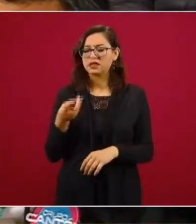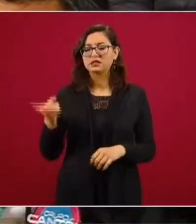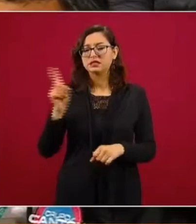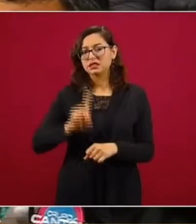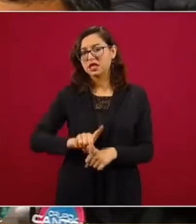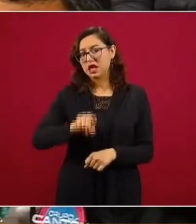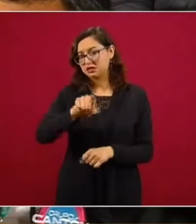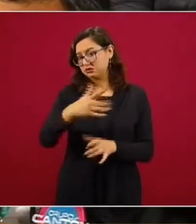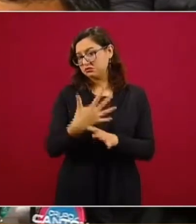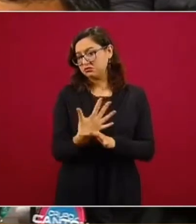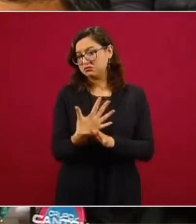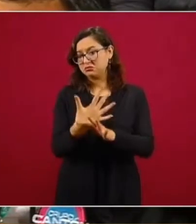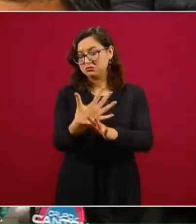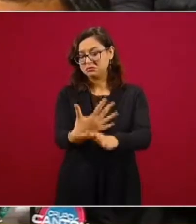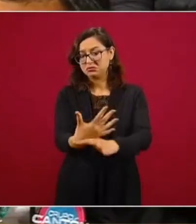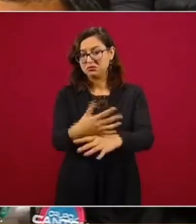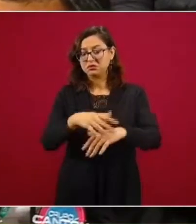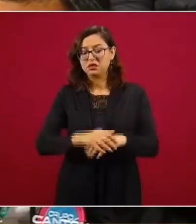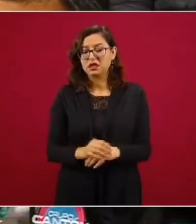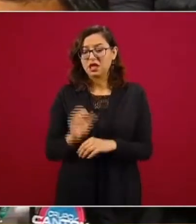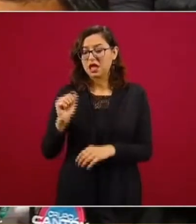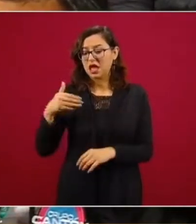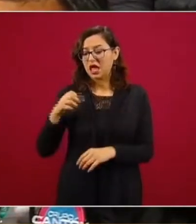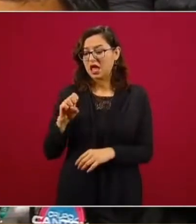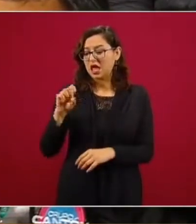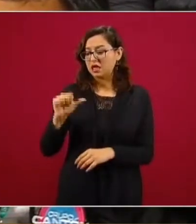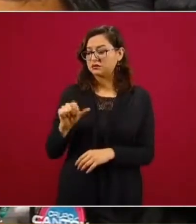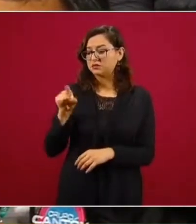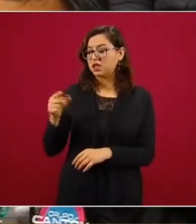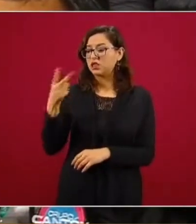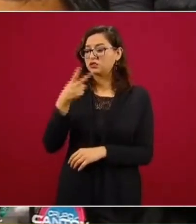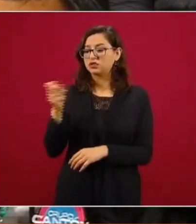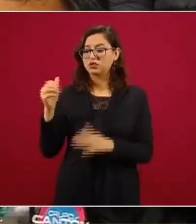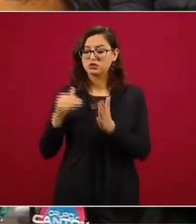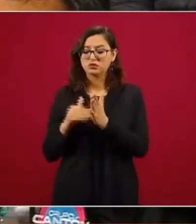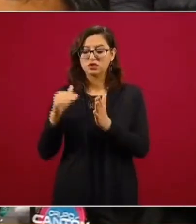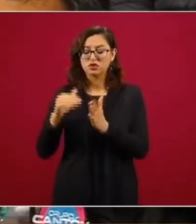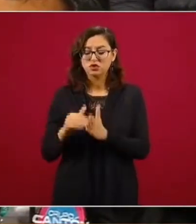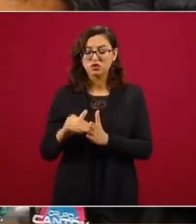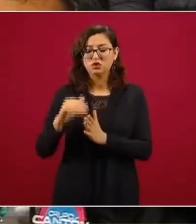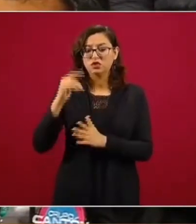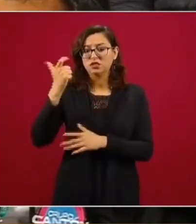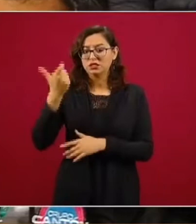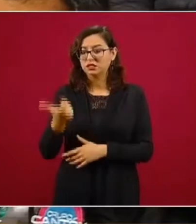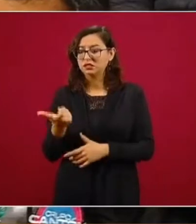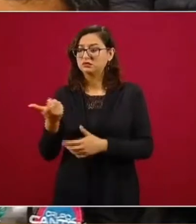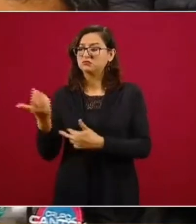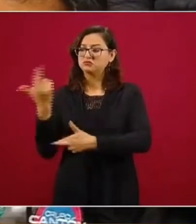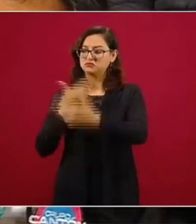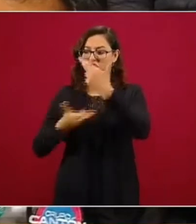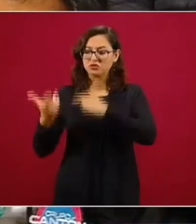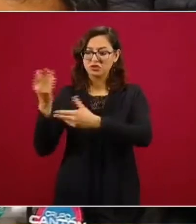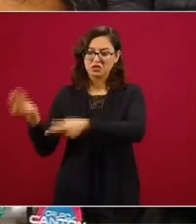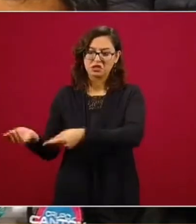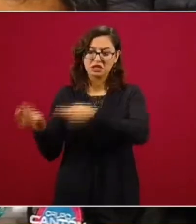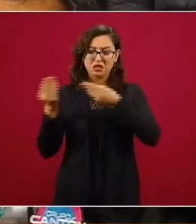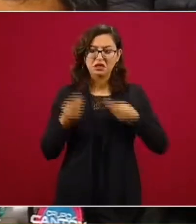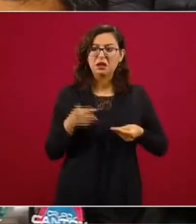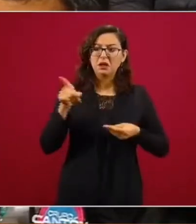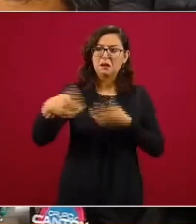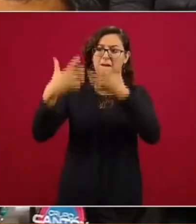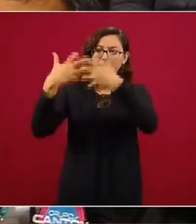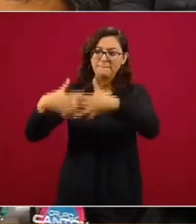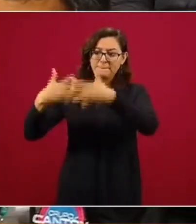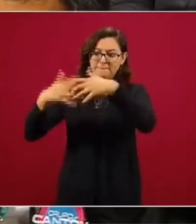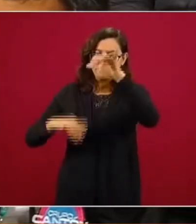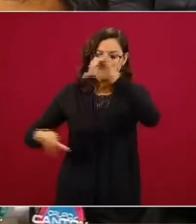de que AMSA le va a regresar al gobierno $200 millones de la planta de agronitrogenados, porque hay